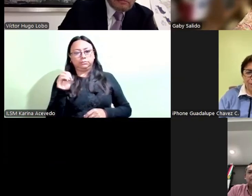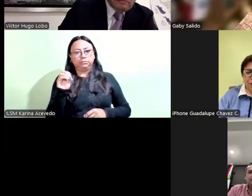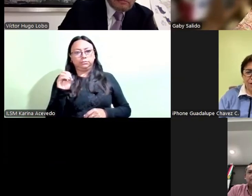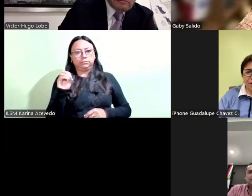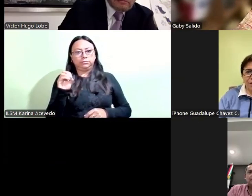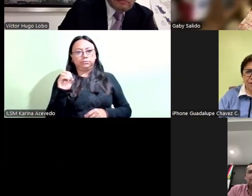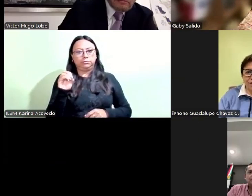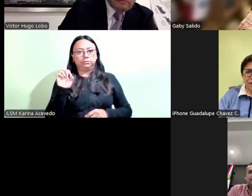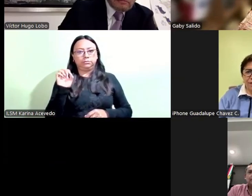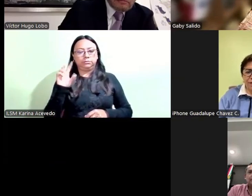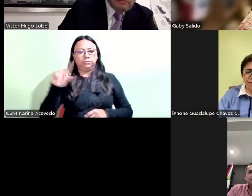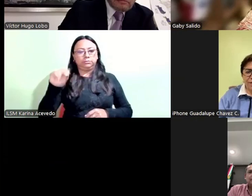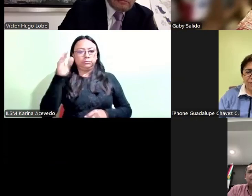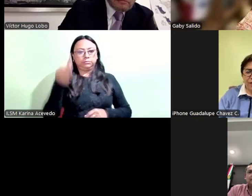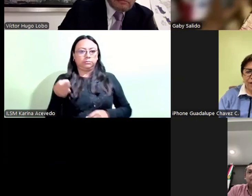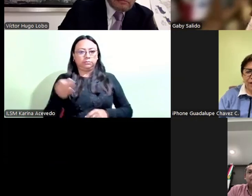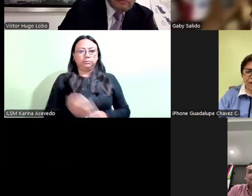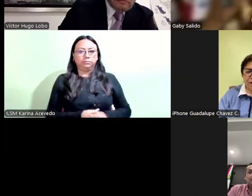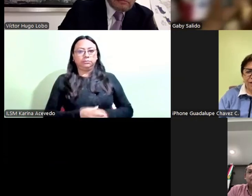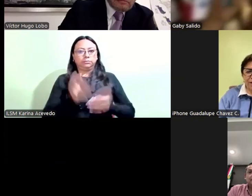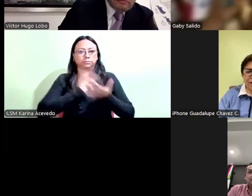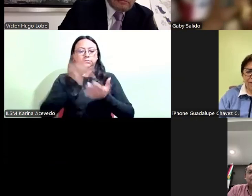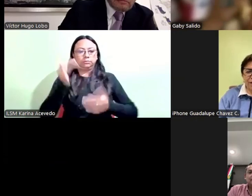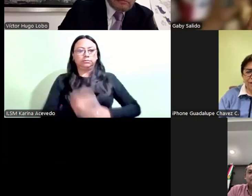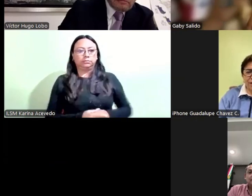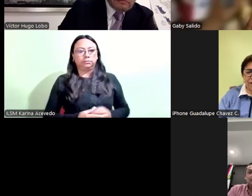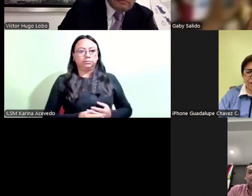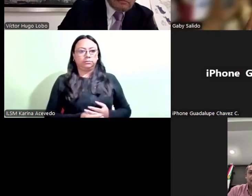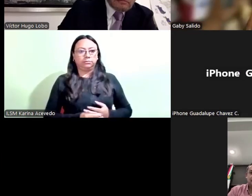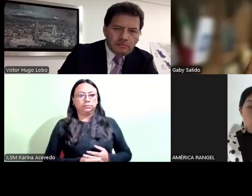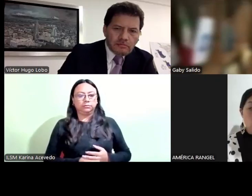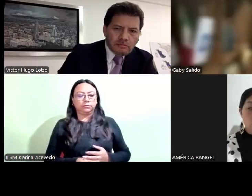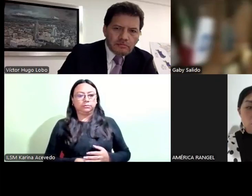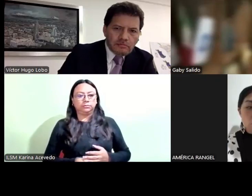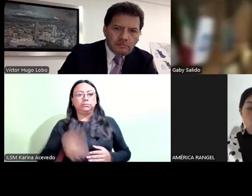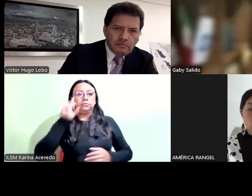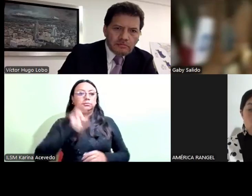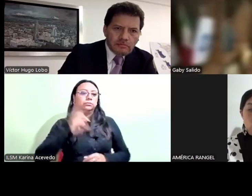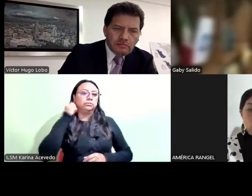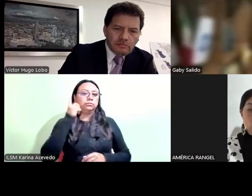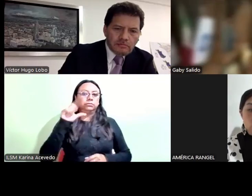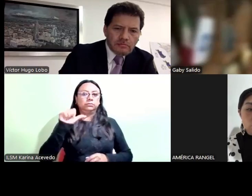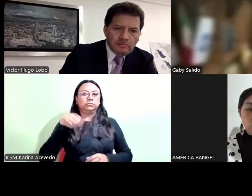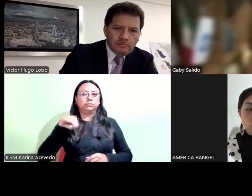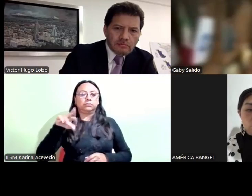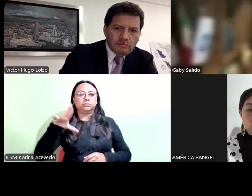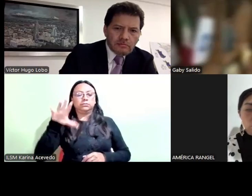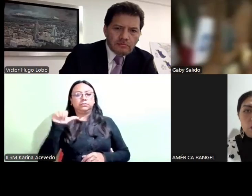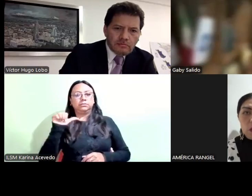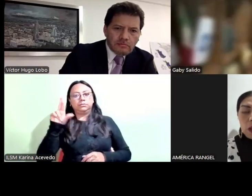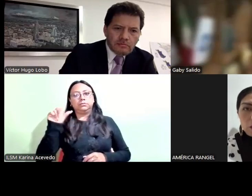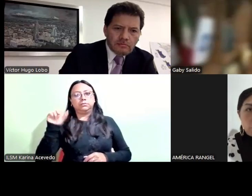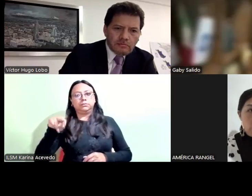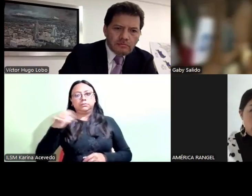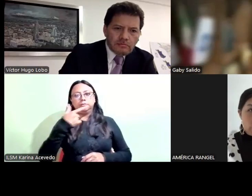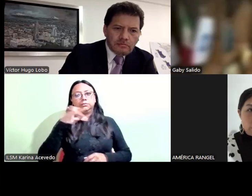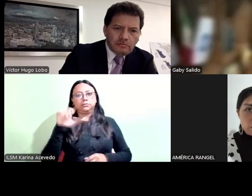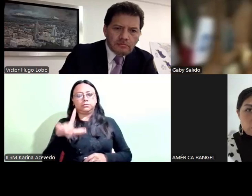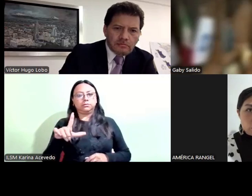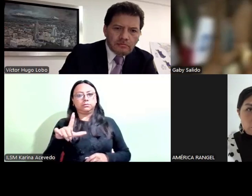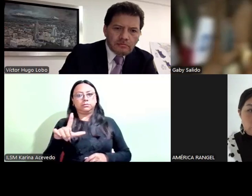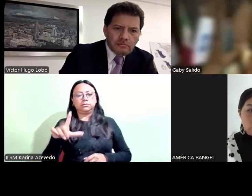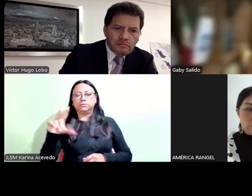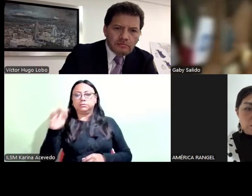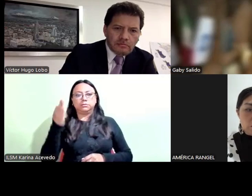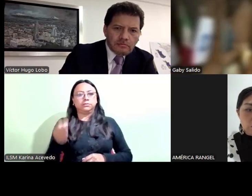Gabriela ha salido en contra. Gracias, diputada. Diputada América Alejandra Rangel Lorenzana. América Rangel